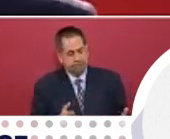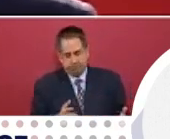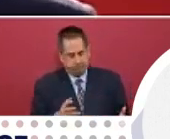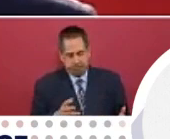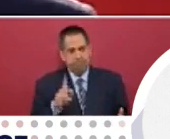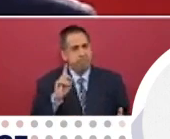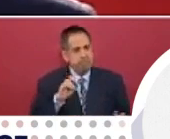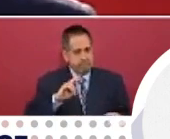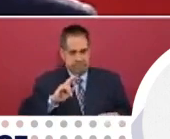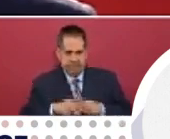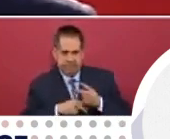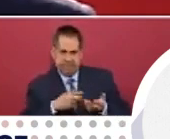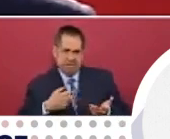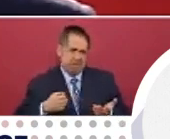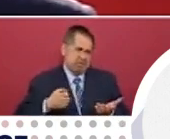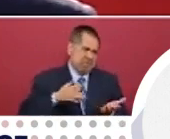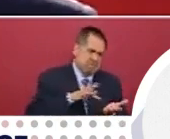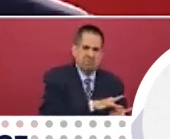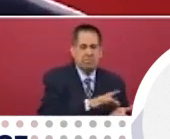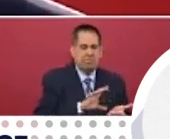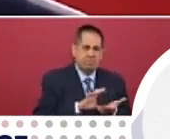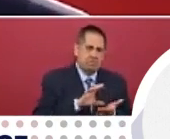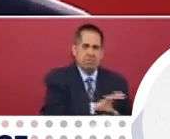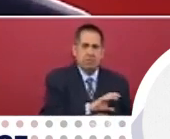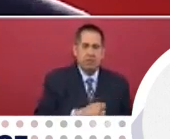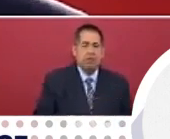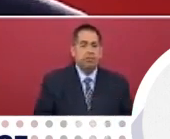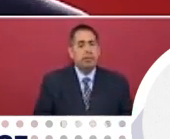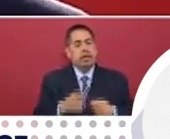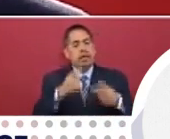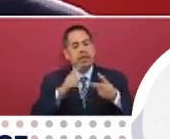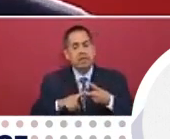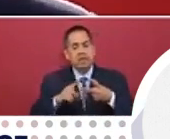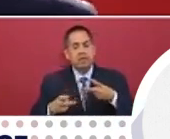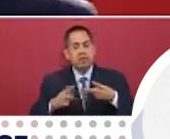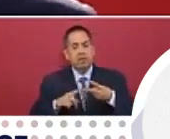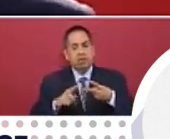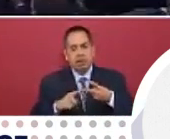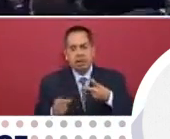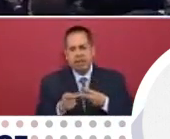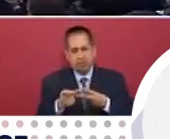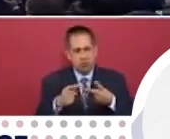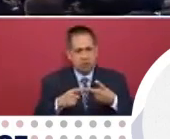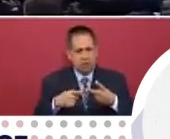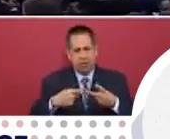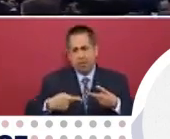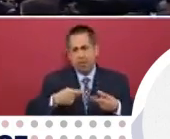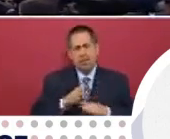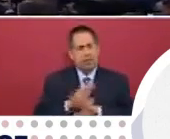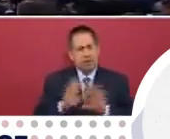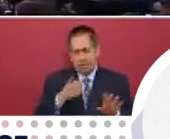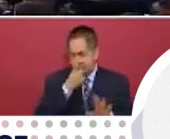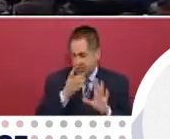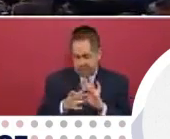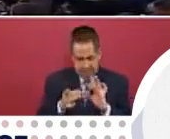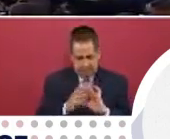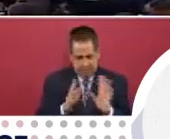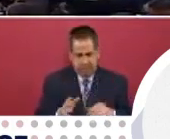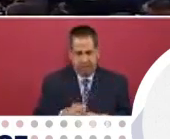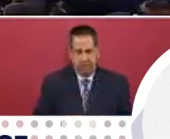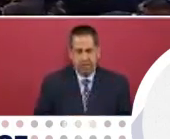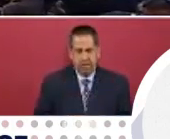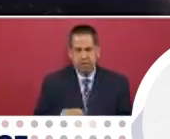poner el dedo en la llaga, por decirlo de esa manera, en el tema de todos los negocios, todos los